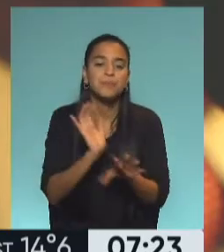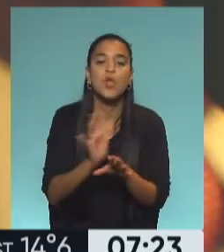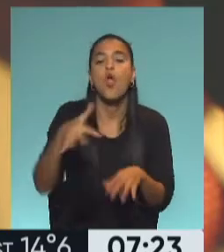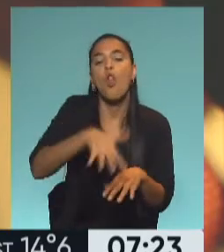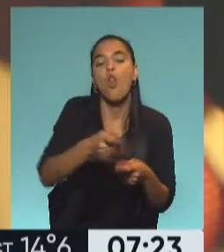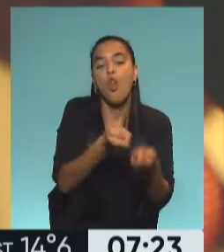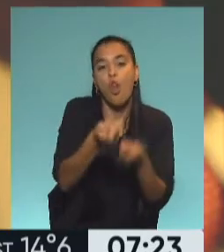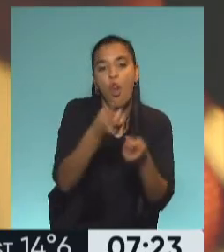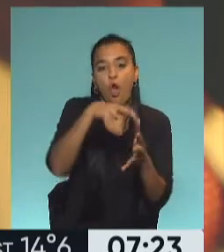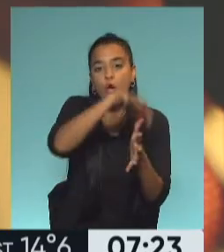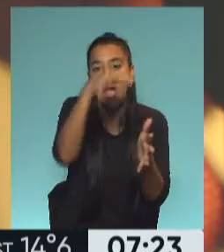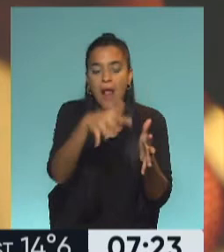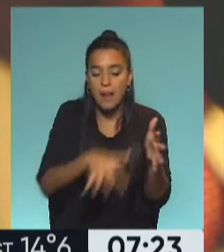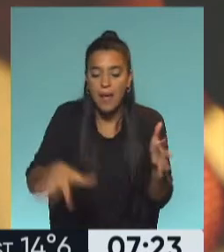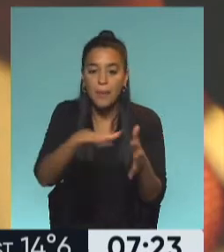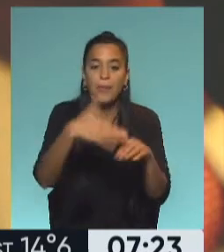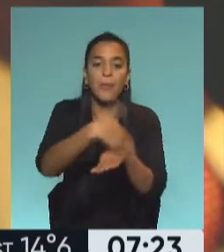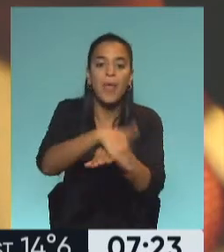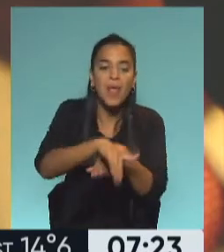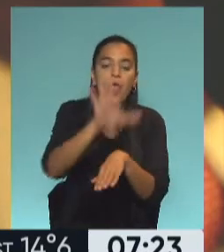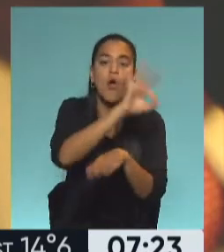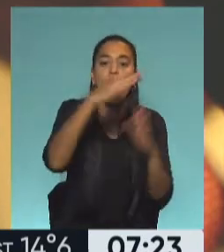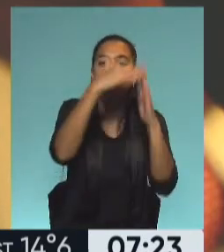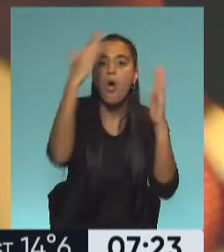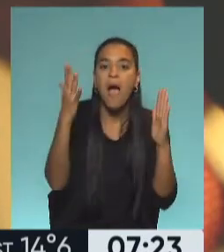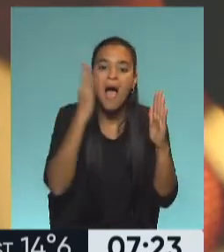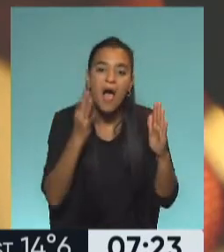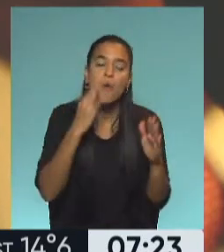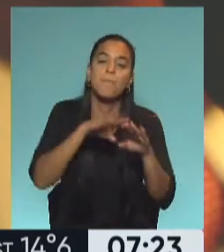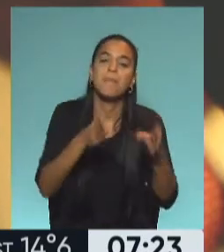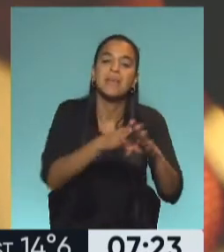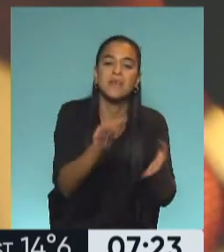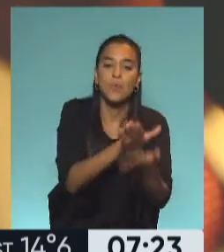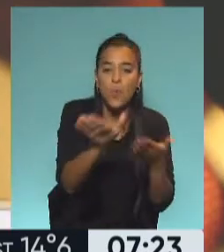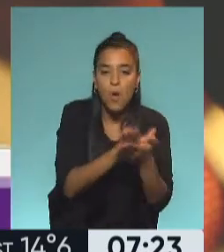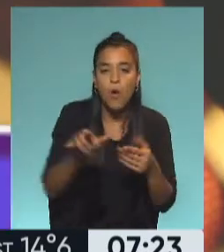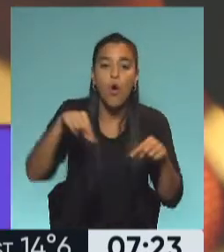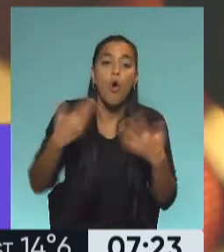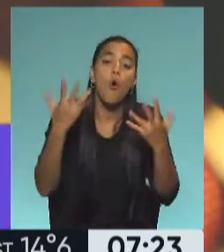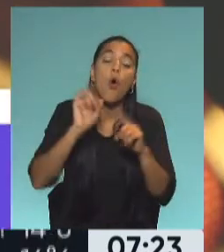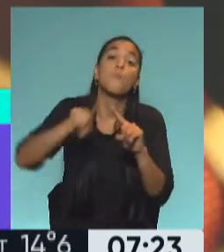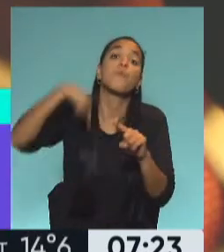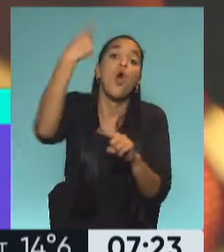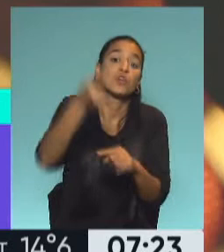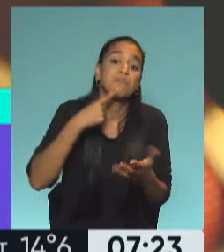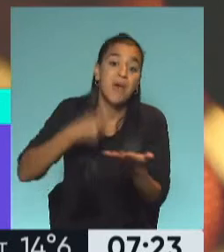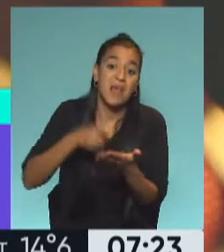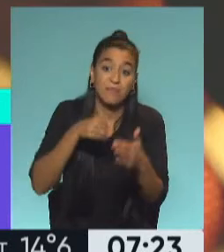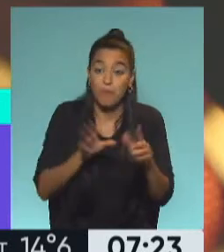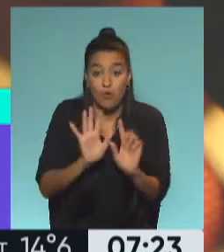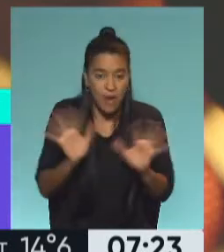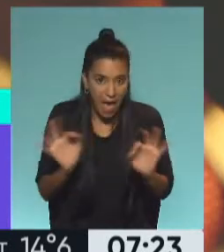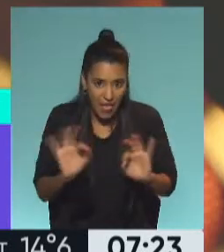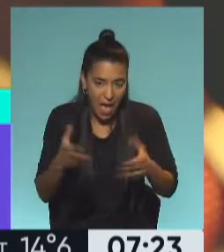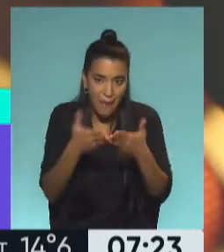local, no sé, en la parte de la vereda, crear una parte nueva para nuevas mesitas. Obviamente en las próximas restricciones no hay